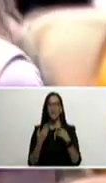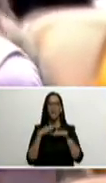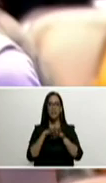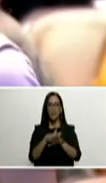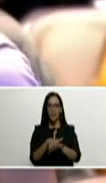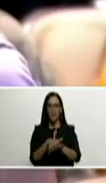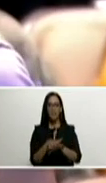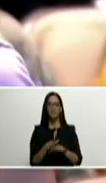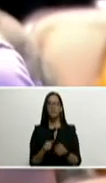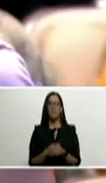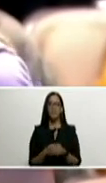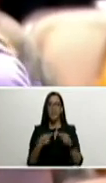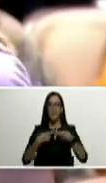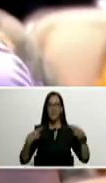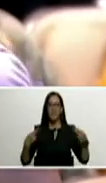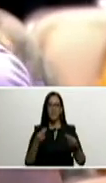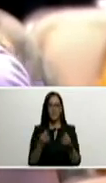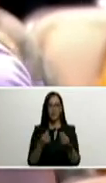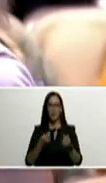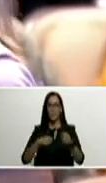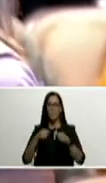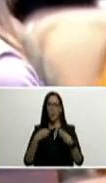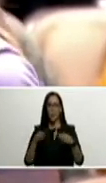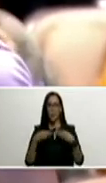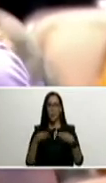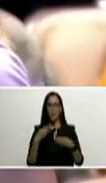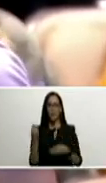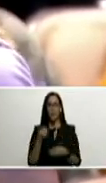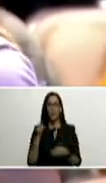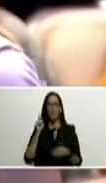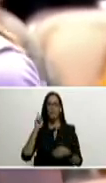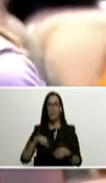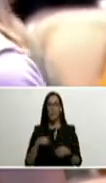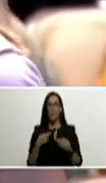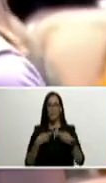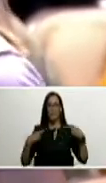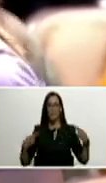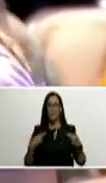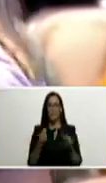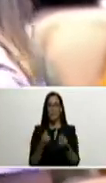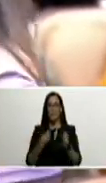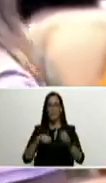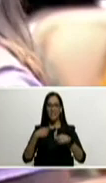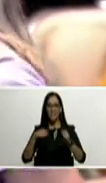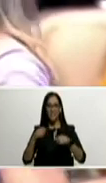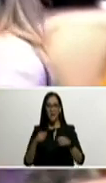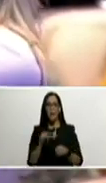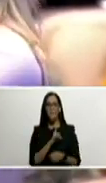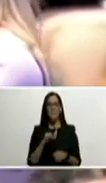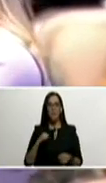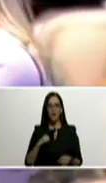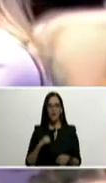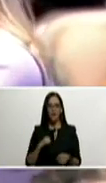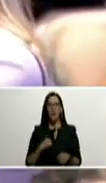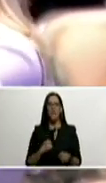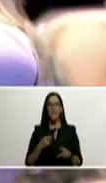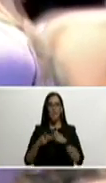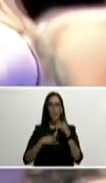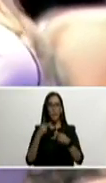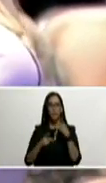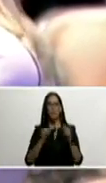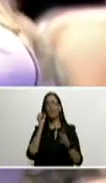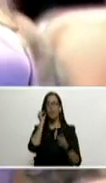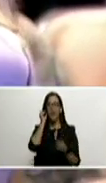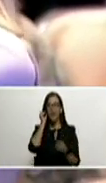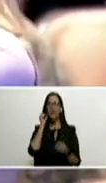incorporados tanto en la red de comercialización pública como también en la red de comercialización privada. Y que los productos de las